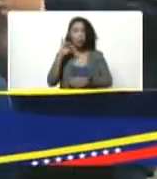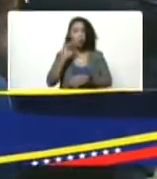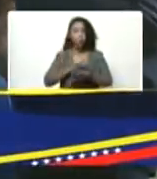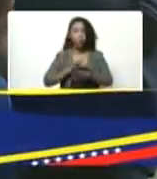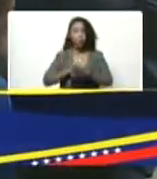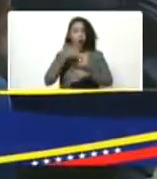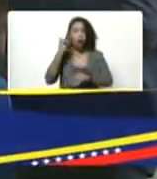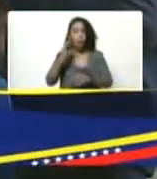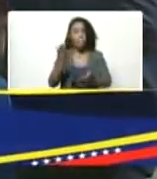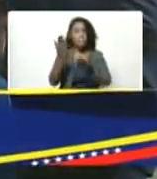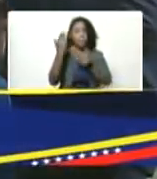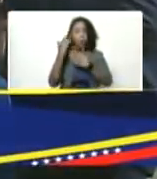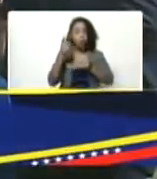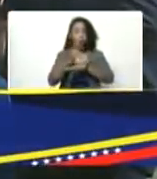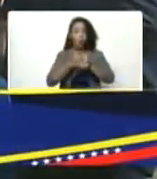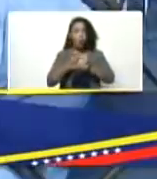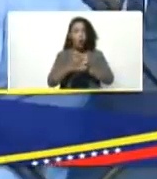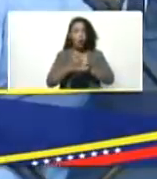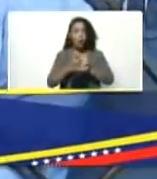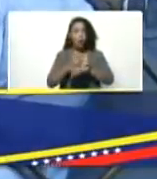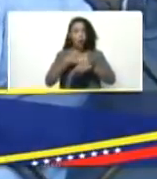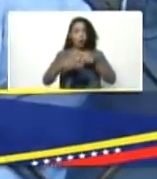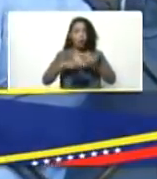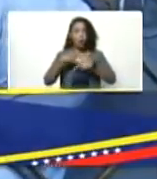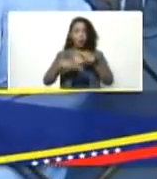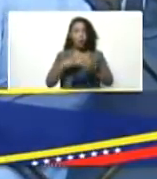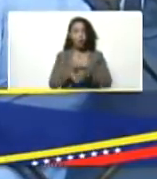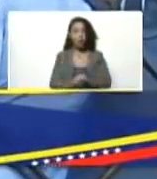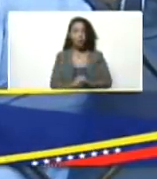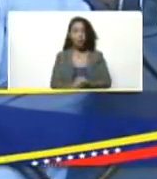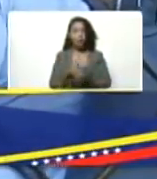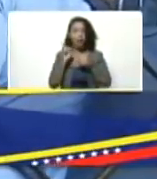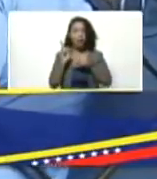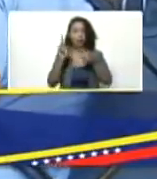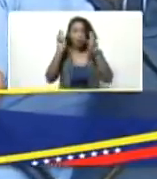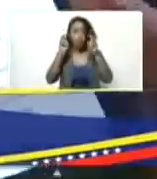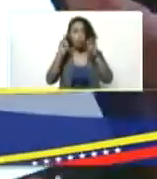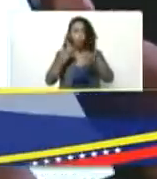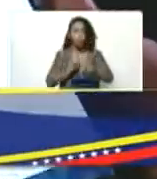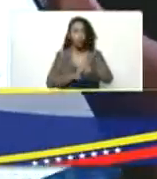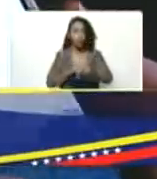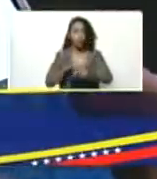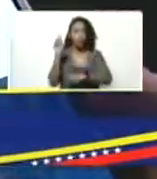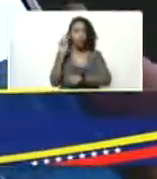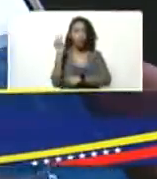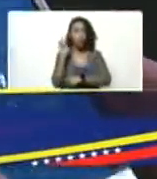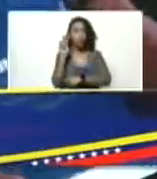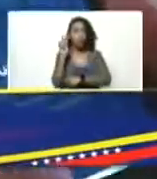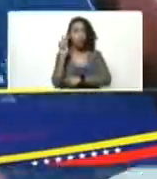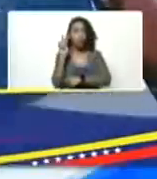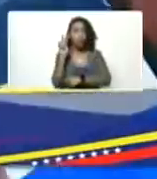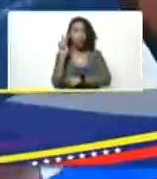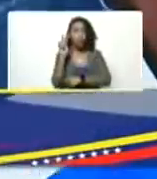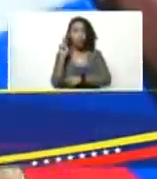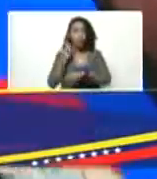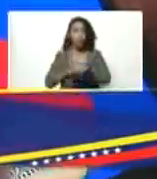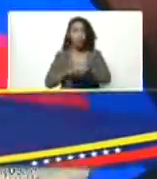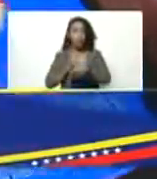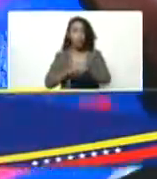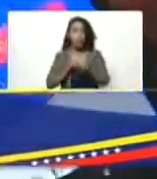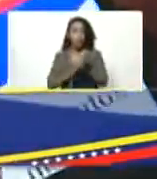apoyo del gobierno revolucionario, para esta nueva era de Venezuela que es la era de